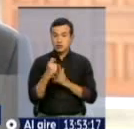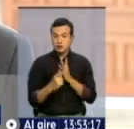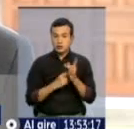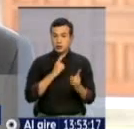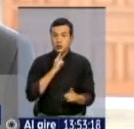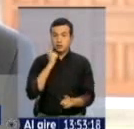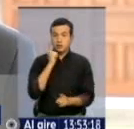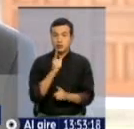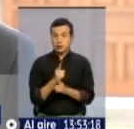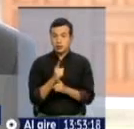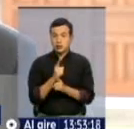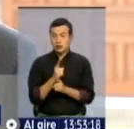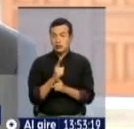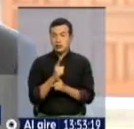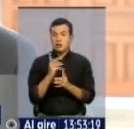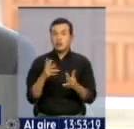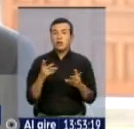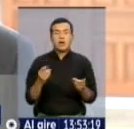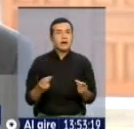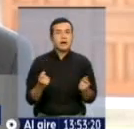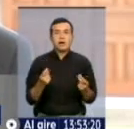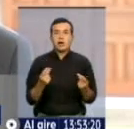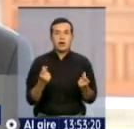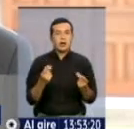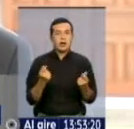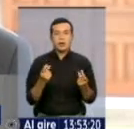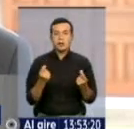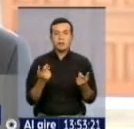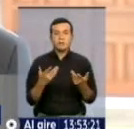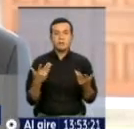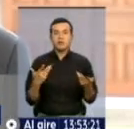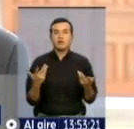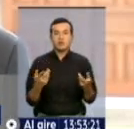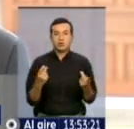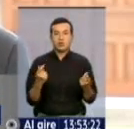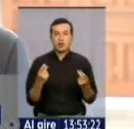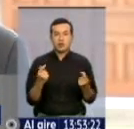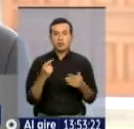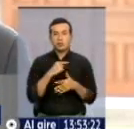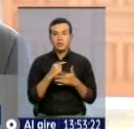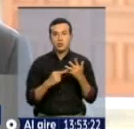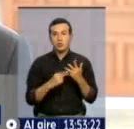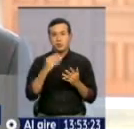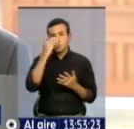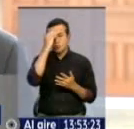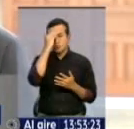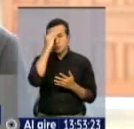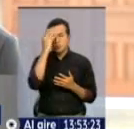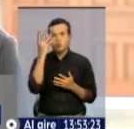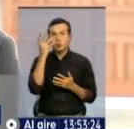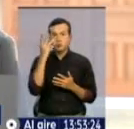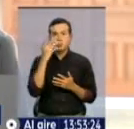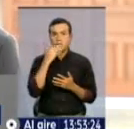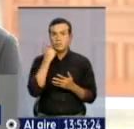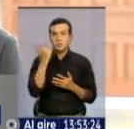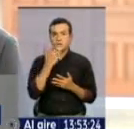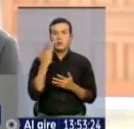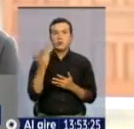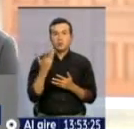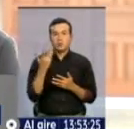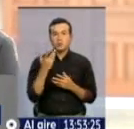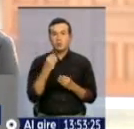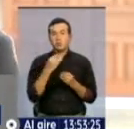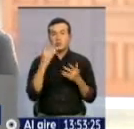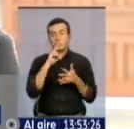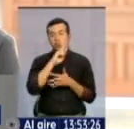de generar una pronta acción en el sistema educativo para desempolvar un conjunto